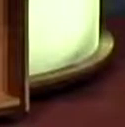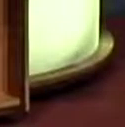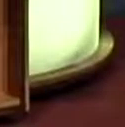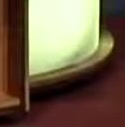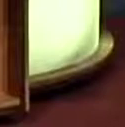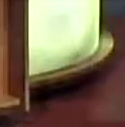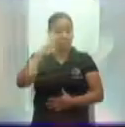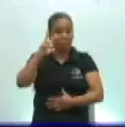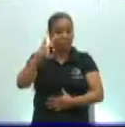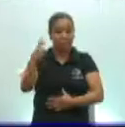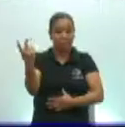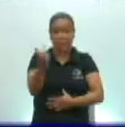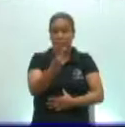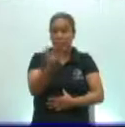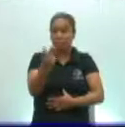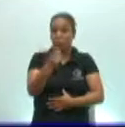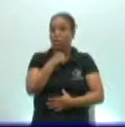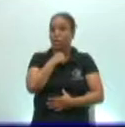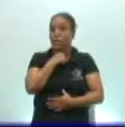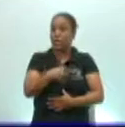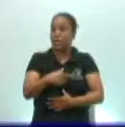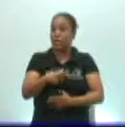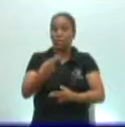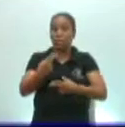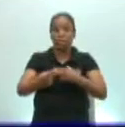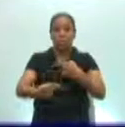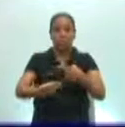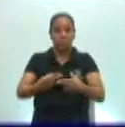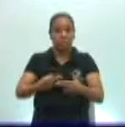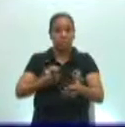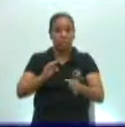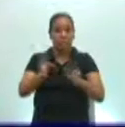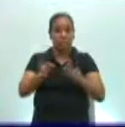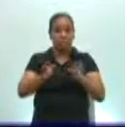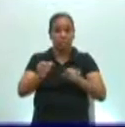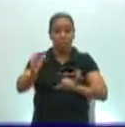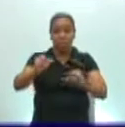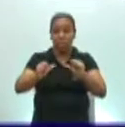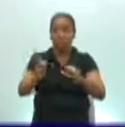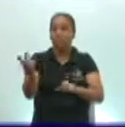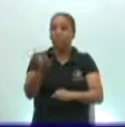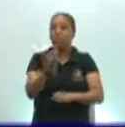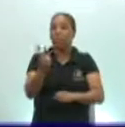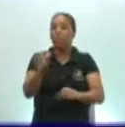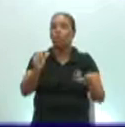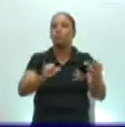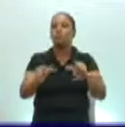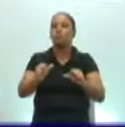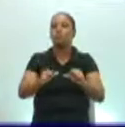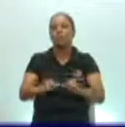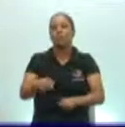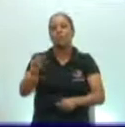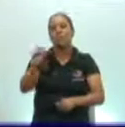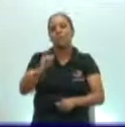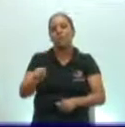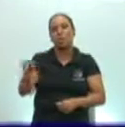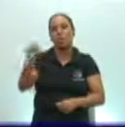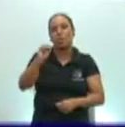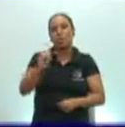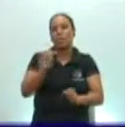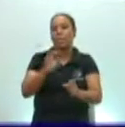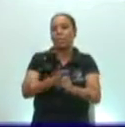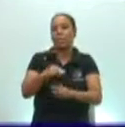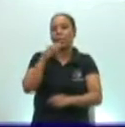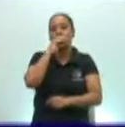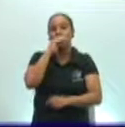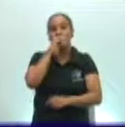Fíjense que en estos dos casos hemos representado las fórmulas químicas de estas dos sustancias moleculares, por supuesto, partiendo de los